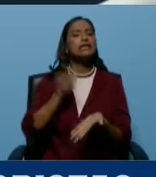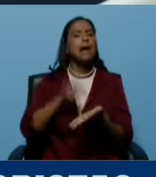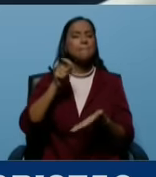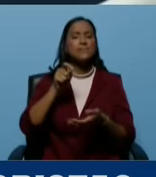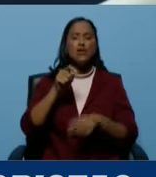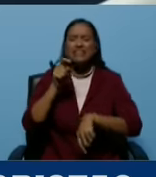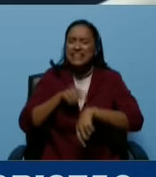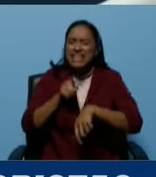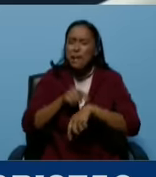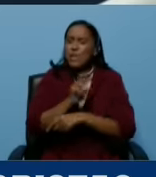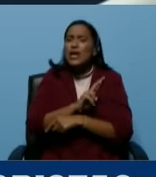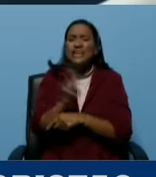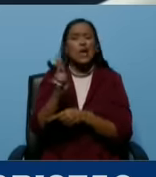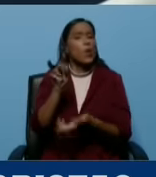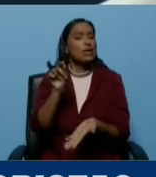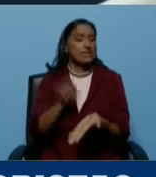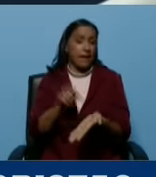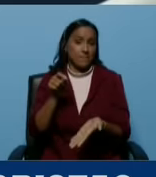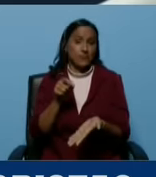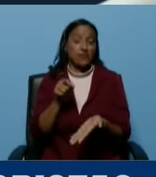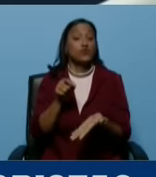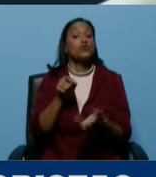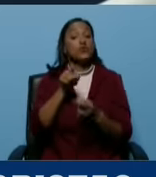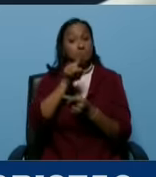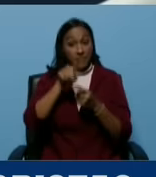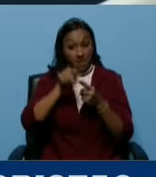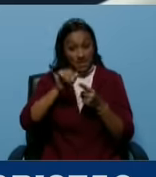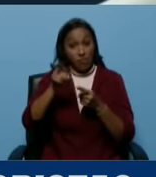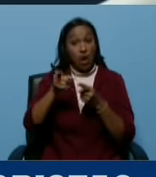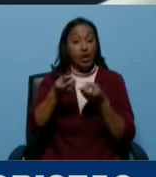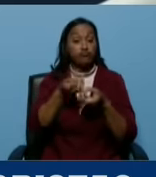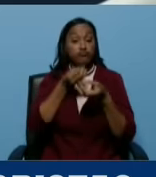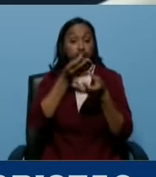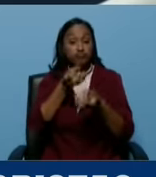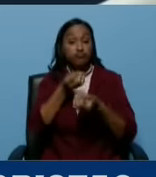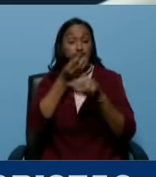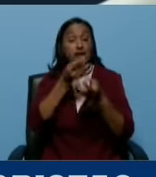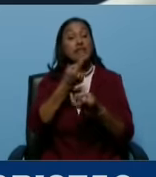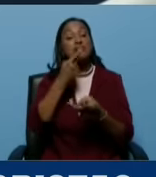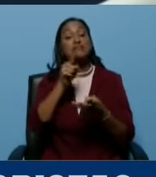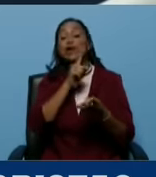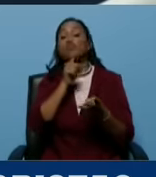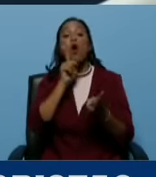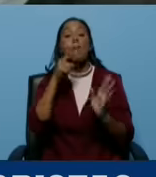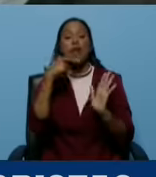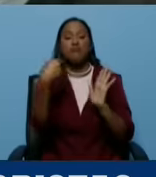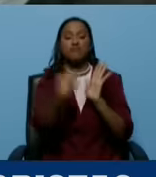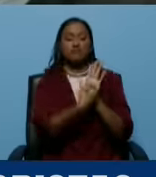real. Ellos mencionan también a un tercer sujeto, alias el Ratón.